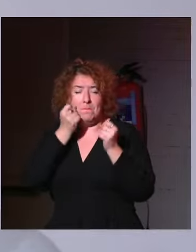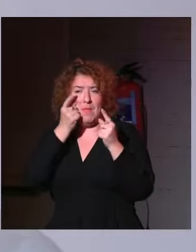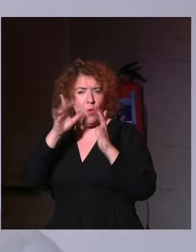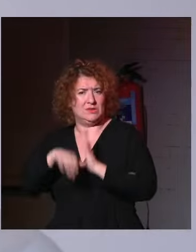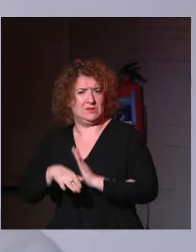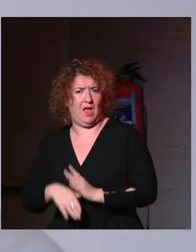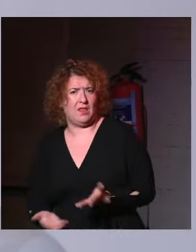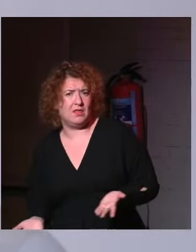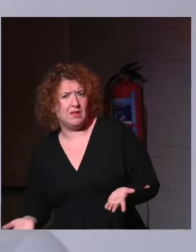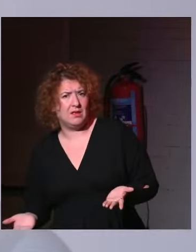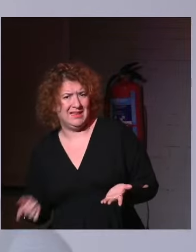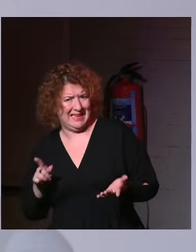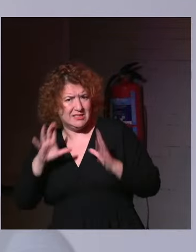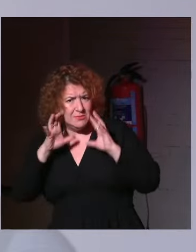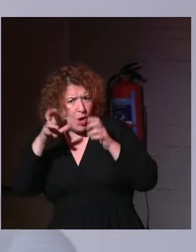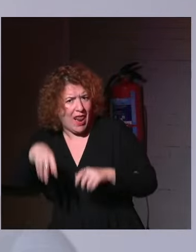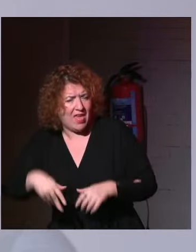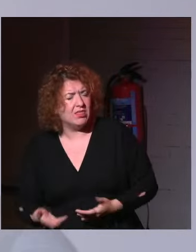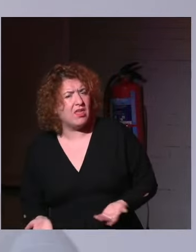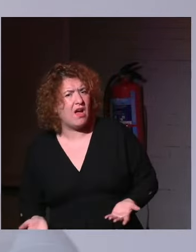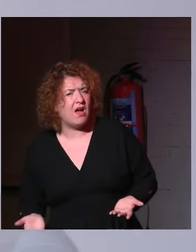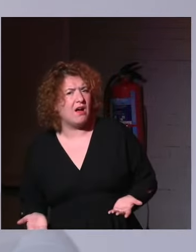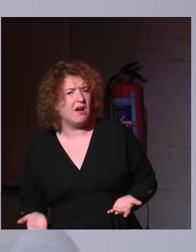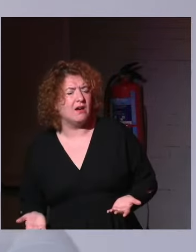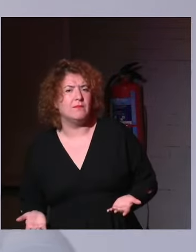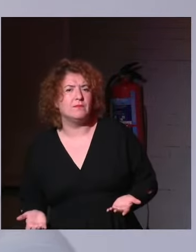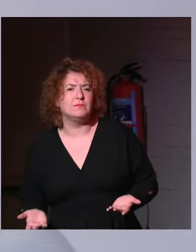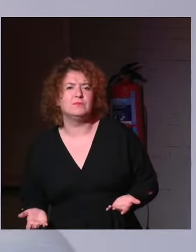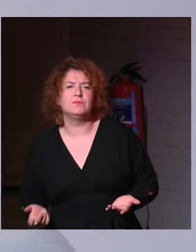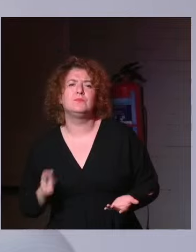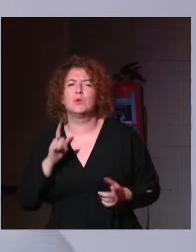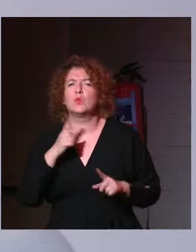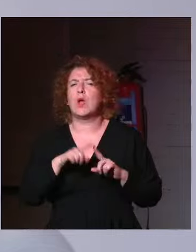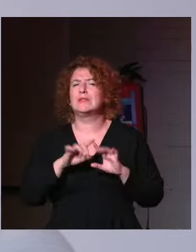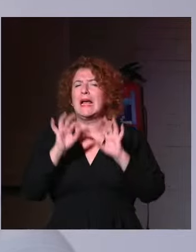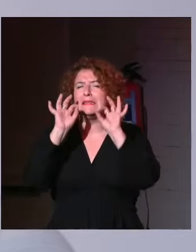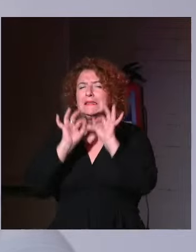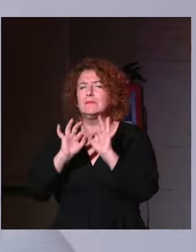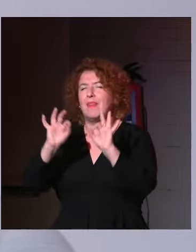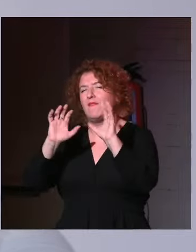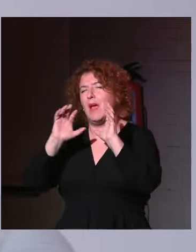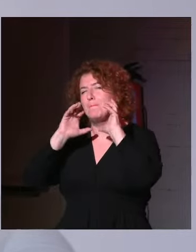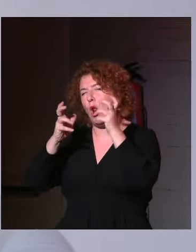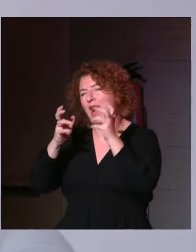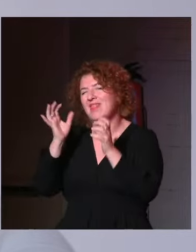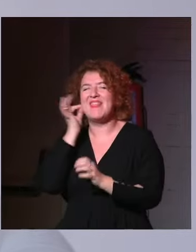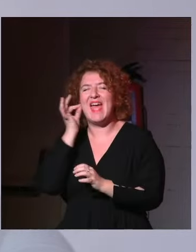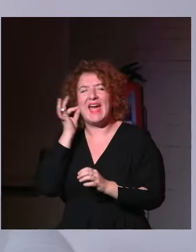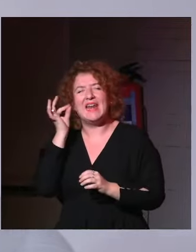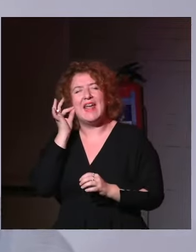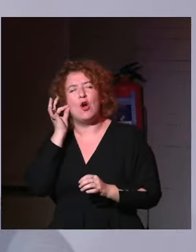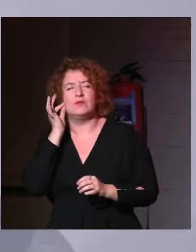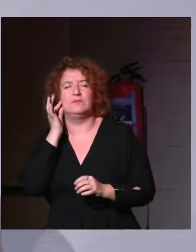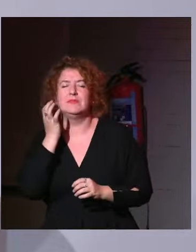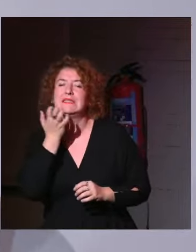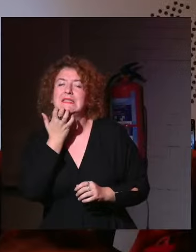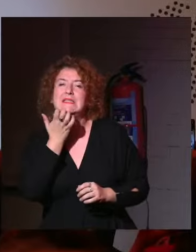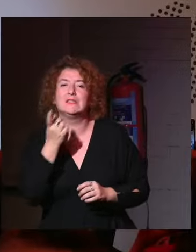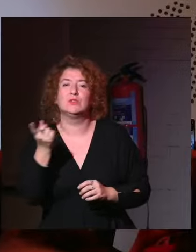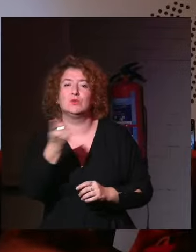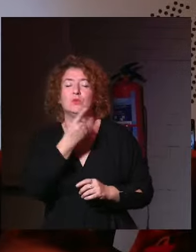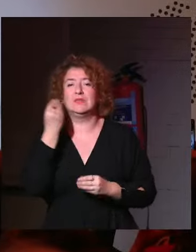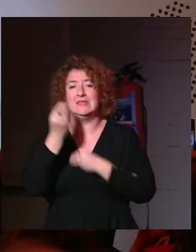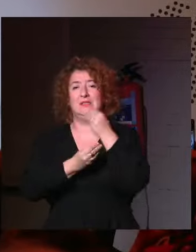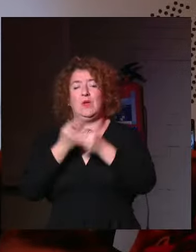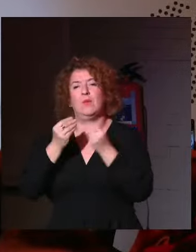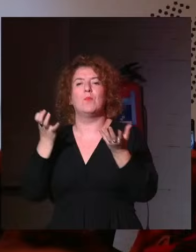que esto era una violencia eh además que hay una cosa muy específica con esa violencia de género y es que si tú vas a hacer un esquema de